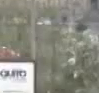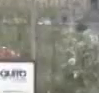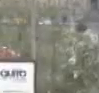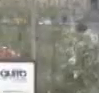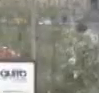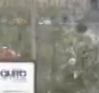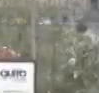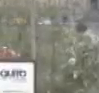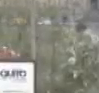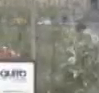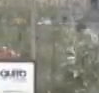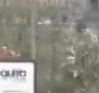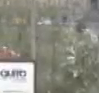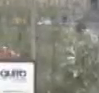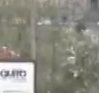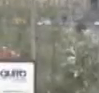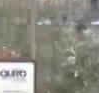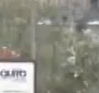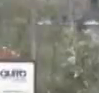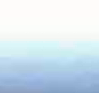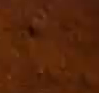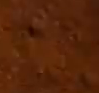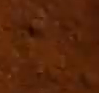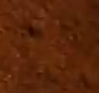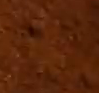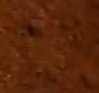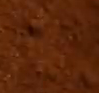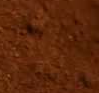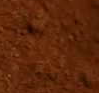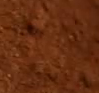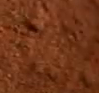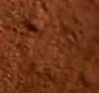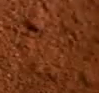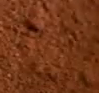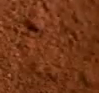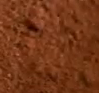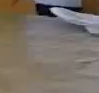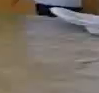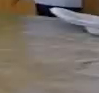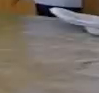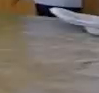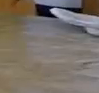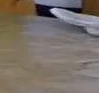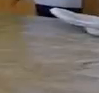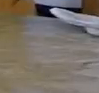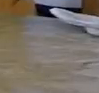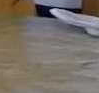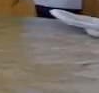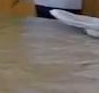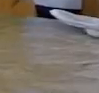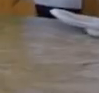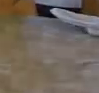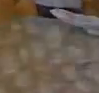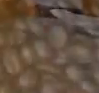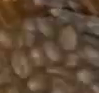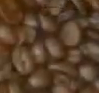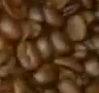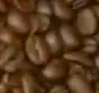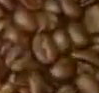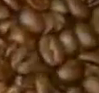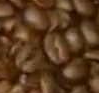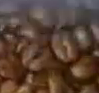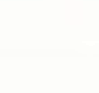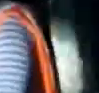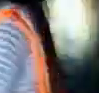Este domingo en Gobierno para Todos, conozca cómo se elabora el café en la provincia de Imbabura y cuál es el secreto de su irresistible